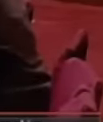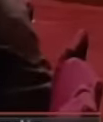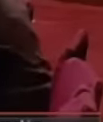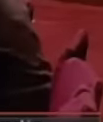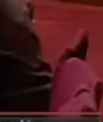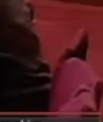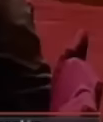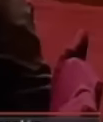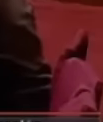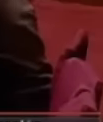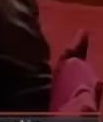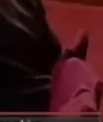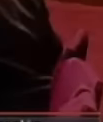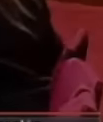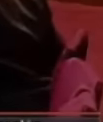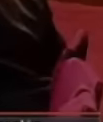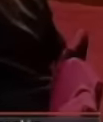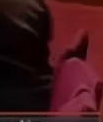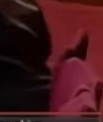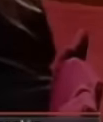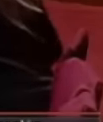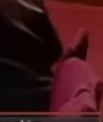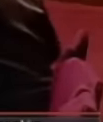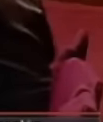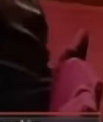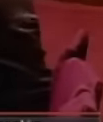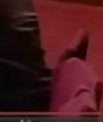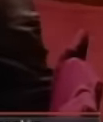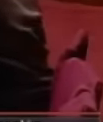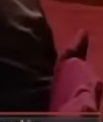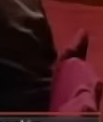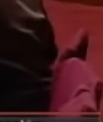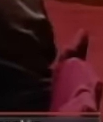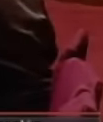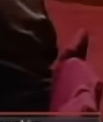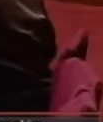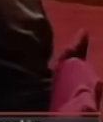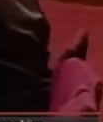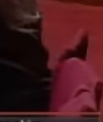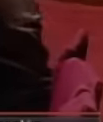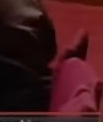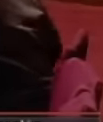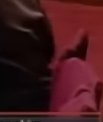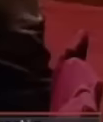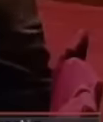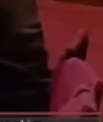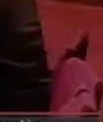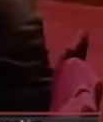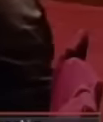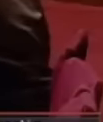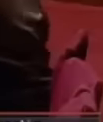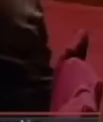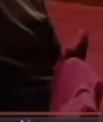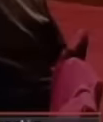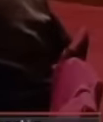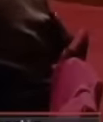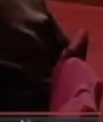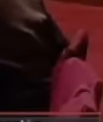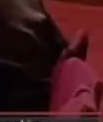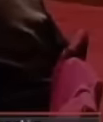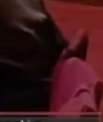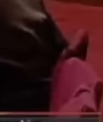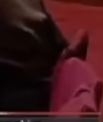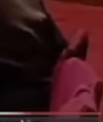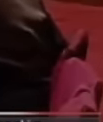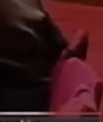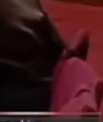el papa cuestionado Este modelo claro algunos que se han llenado la plata se han llenado los bolsillos de plata obviamente van